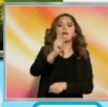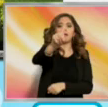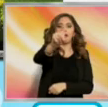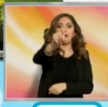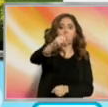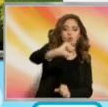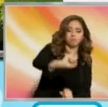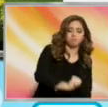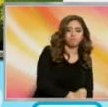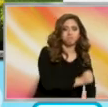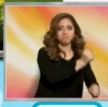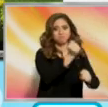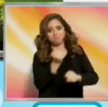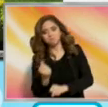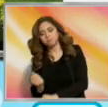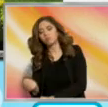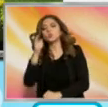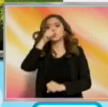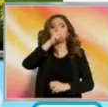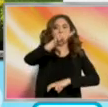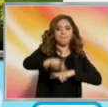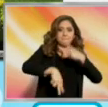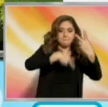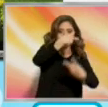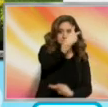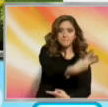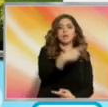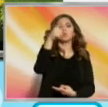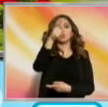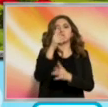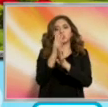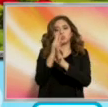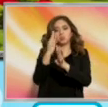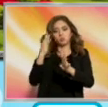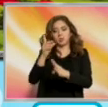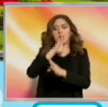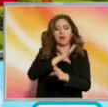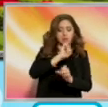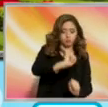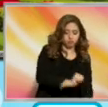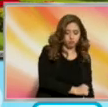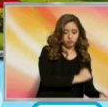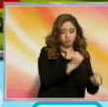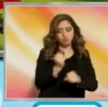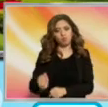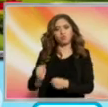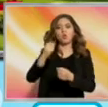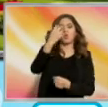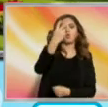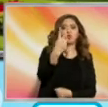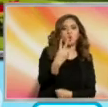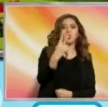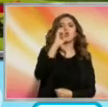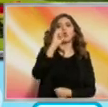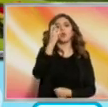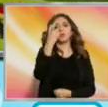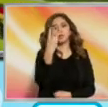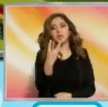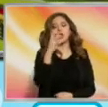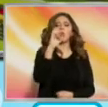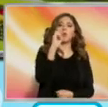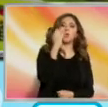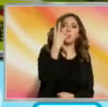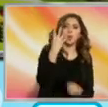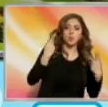sobre agua. Sobre agua. Tú vas, te formas, tenemos lanchas para 2, 3, 4 personas y haces un tramo